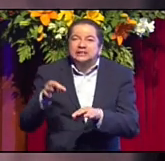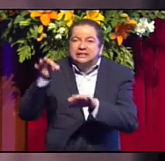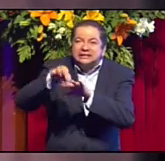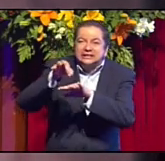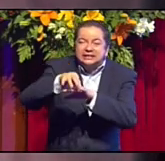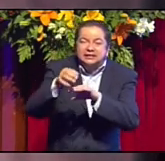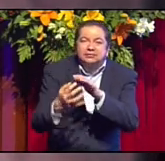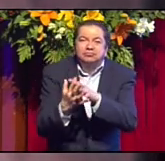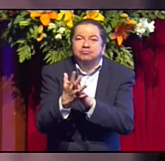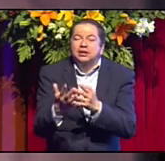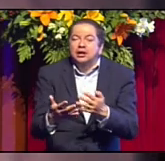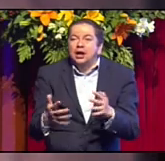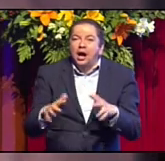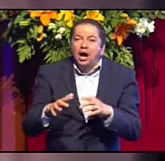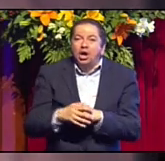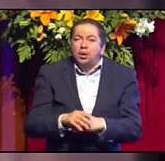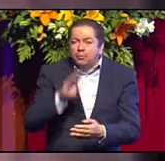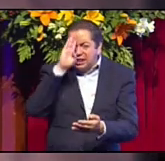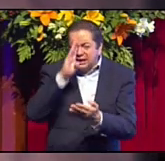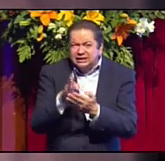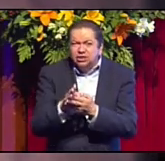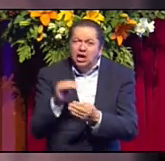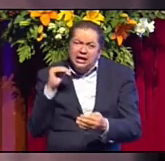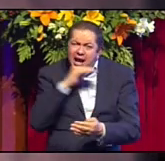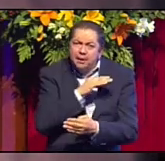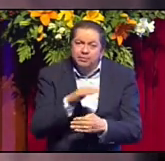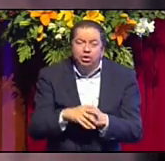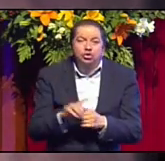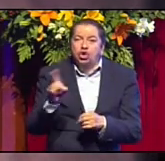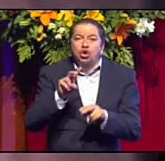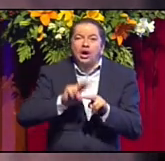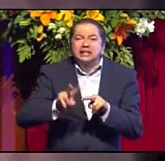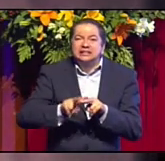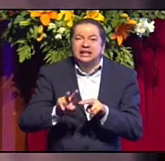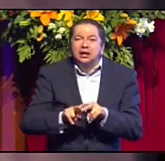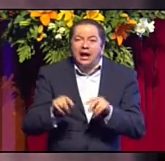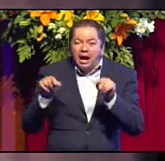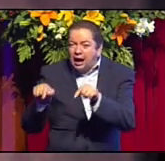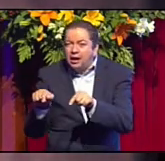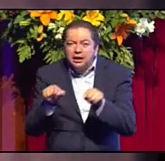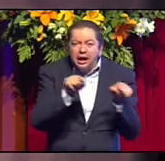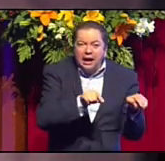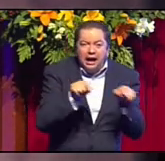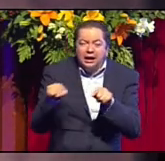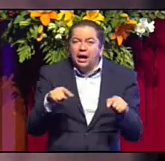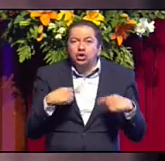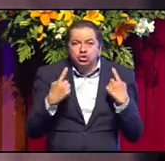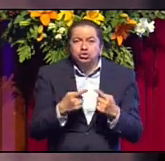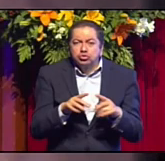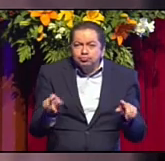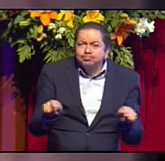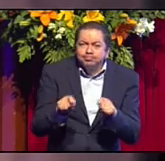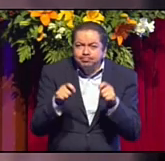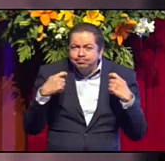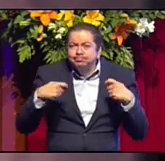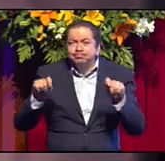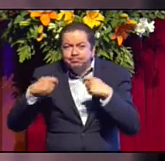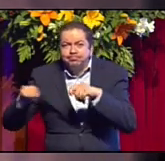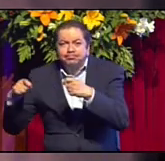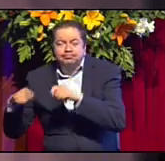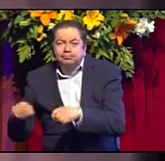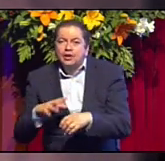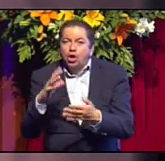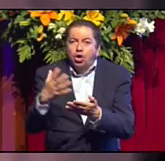deporte. A lo mejor tomamos decisiones radicales y rápidas. Lo que no hicimos acá, lo hacemos acá. Pero eso estamos tratando de